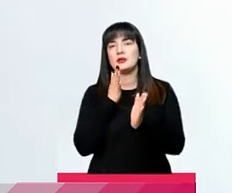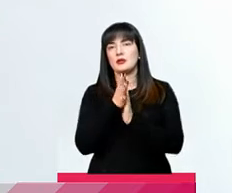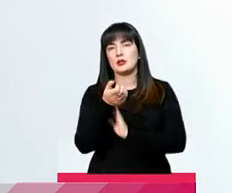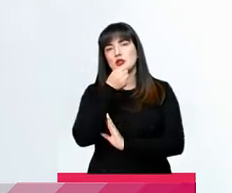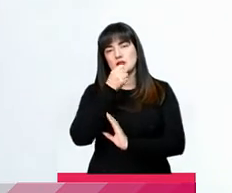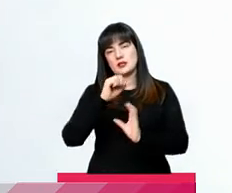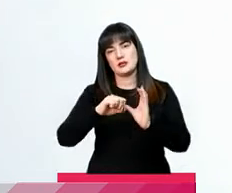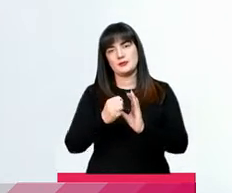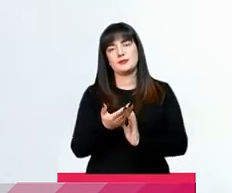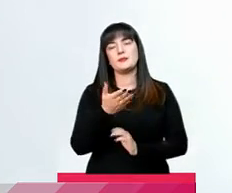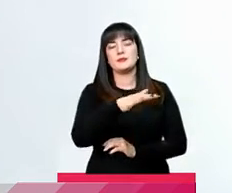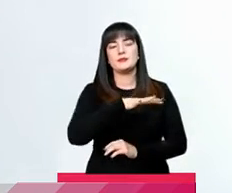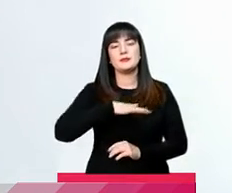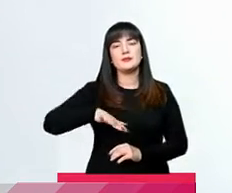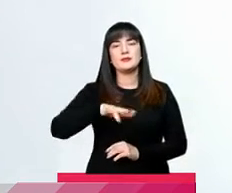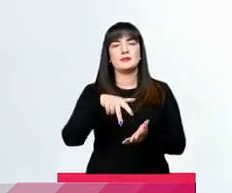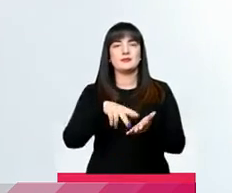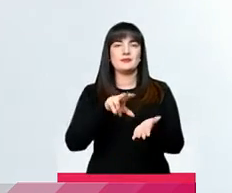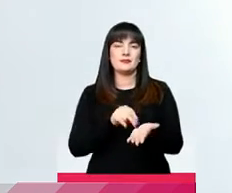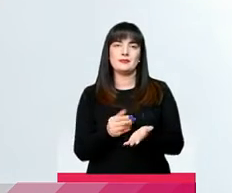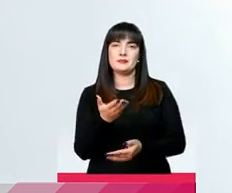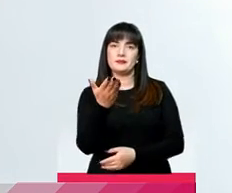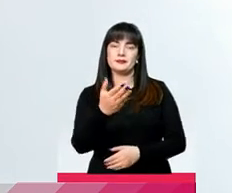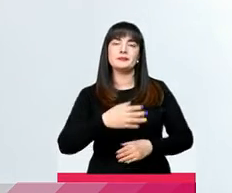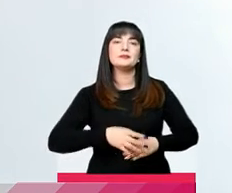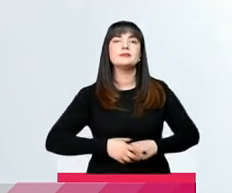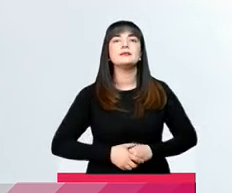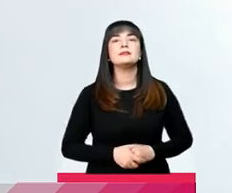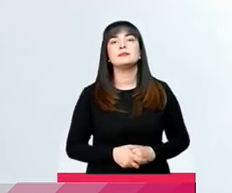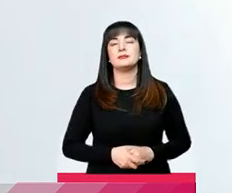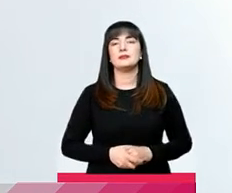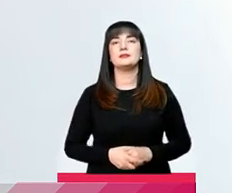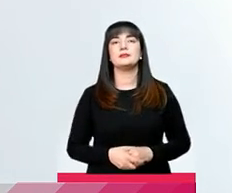Capital desde la localidad de Puente Aranda. Continúen ustedes con más información.